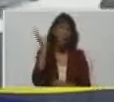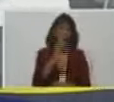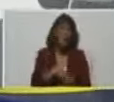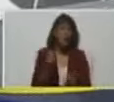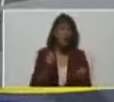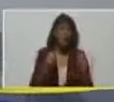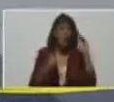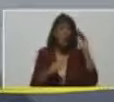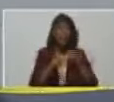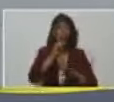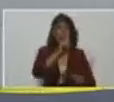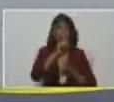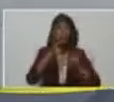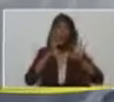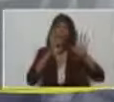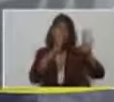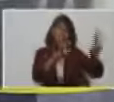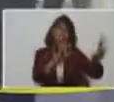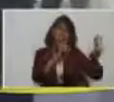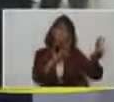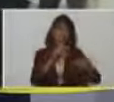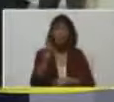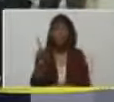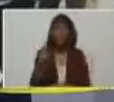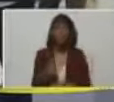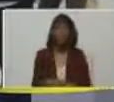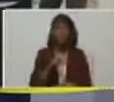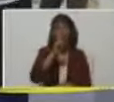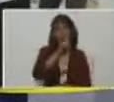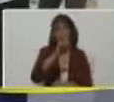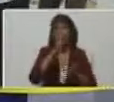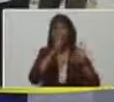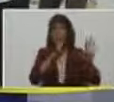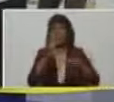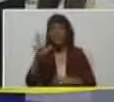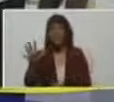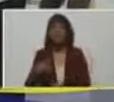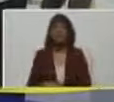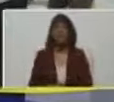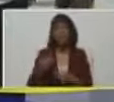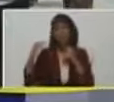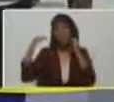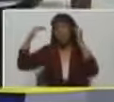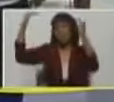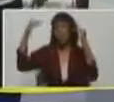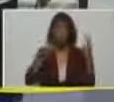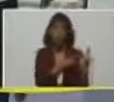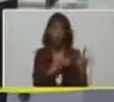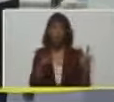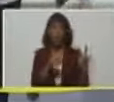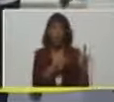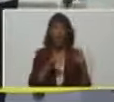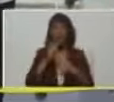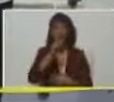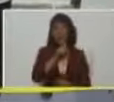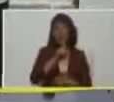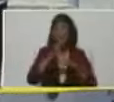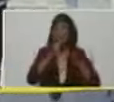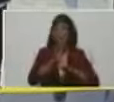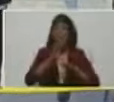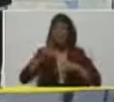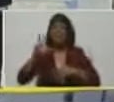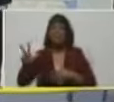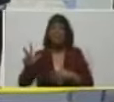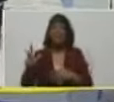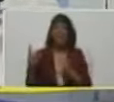tú? 1.92, presidente. ¿Y tú? 1.95, presidente. Yo medí 1.93. ¿Cómo me veo